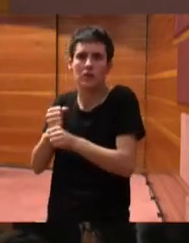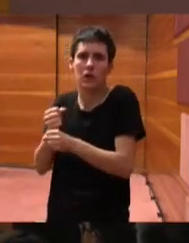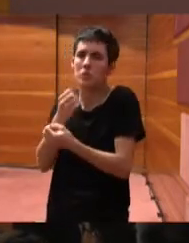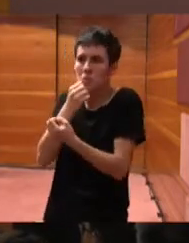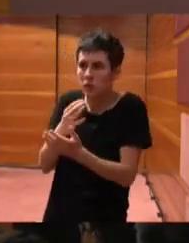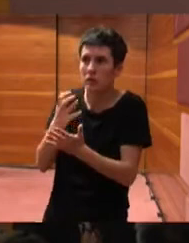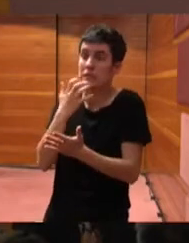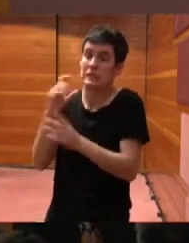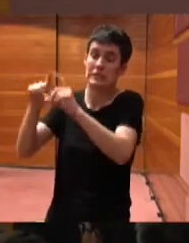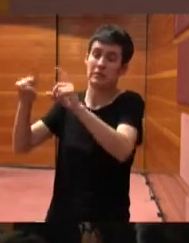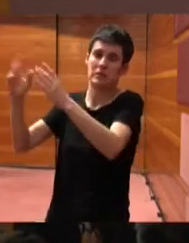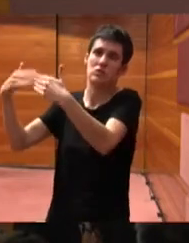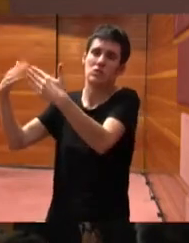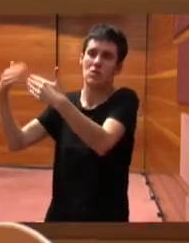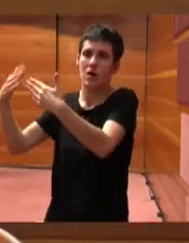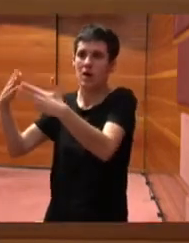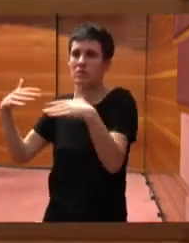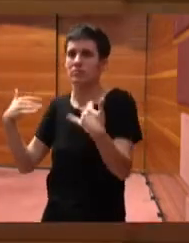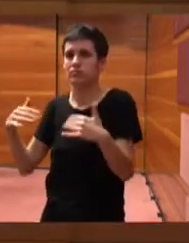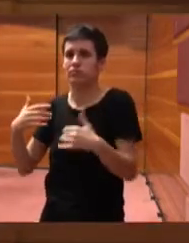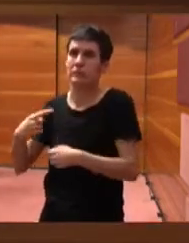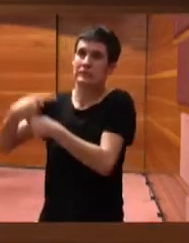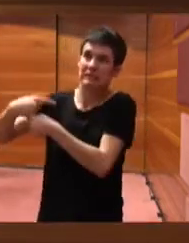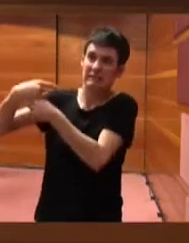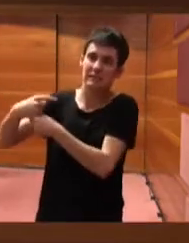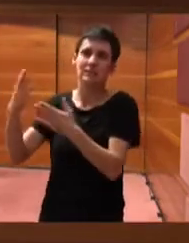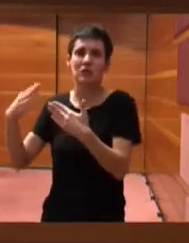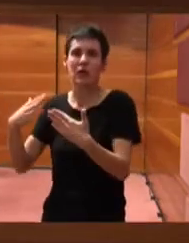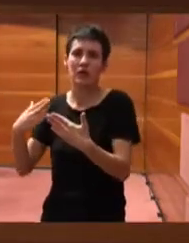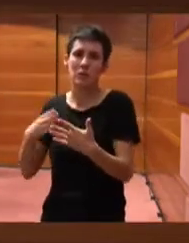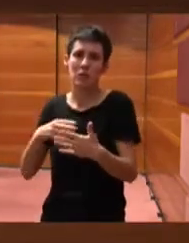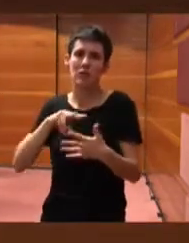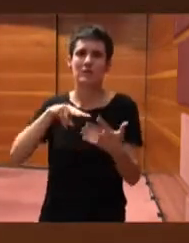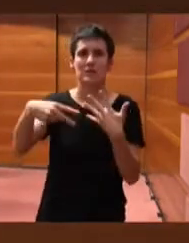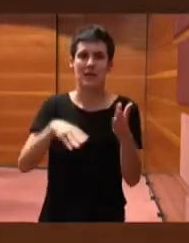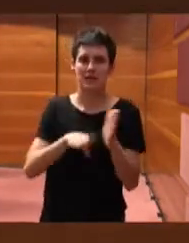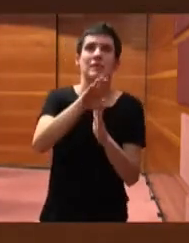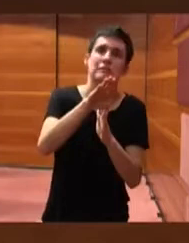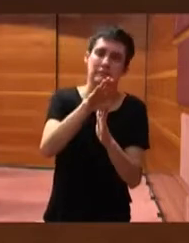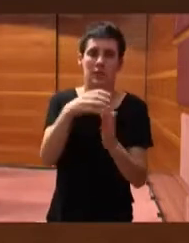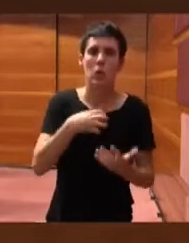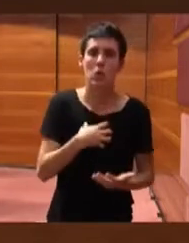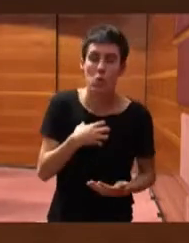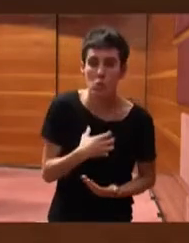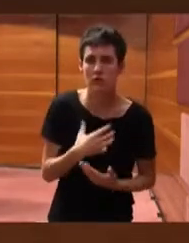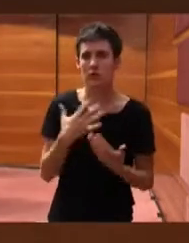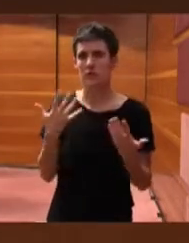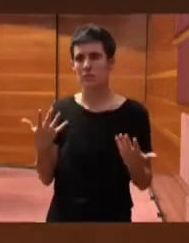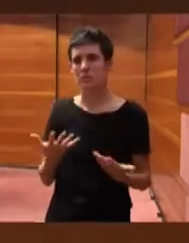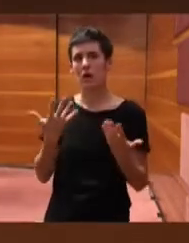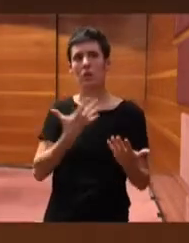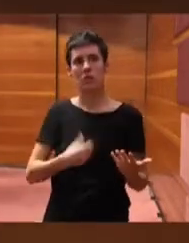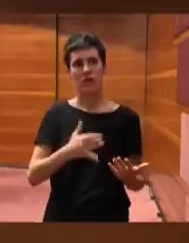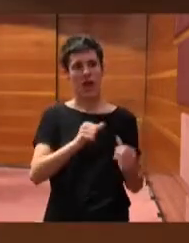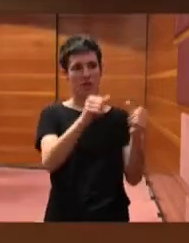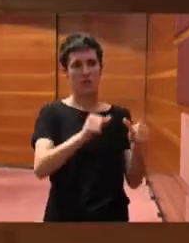existir ellos, igual nadie nos hubiera pinchado tanto para avanzar en transparencia. Pero al mismo tiempo ellos tienen un modelo que no tiene por qué ser el nuestro ni el de los